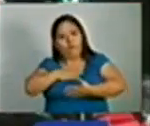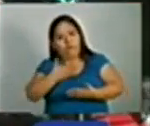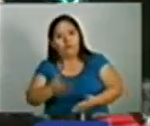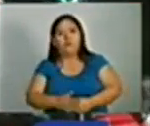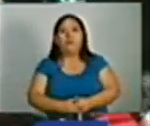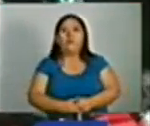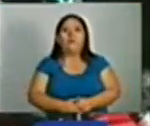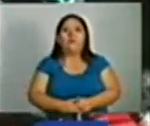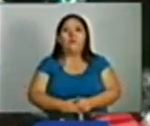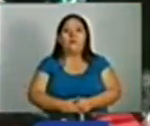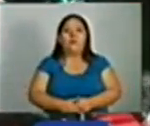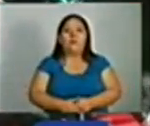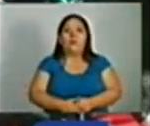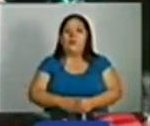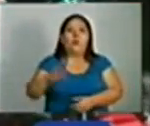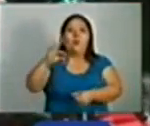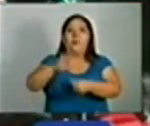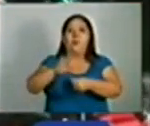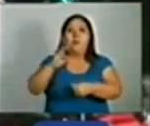públicos. Primero, en una elección